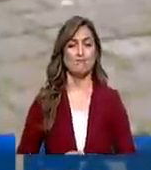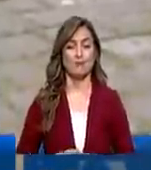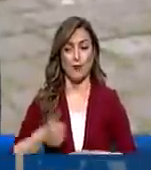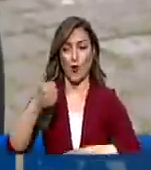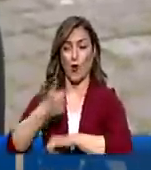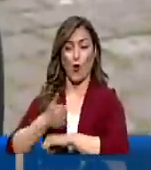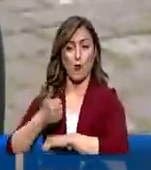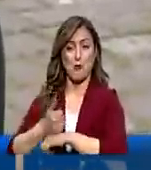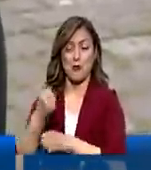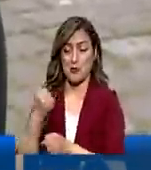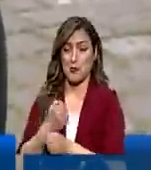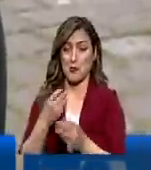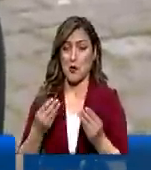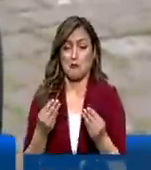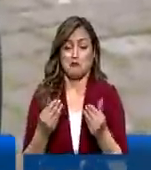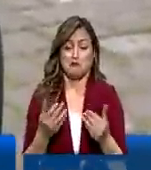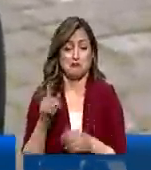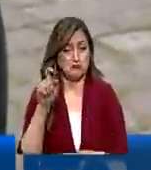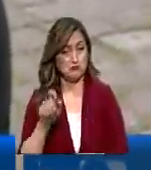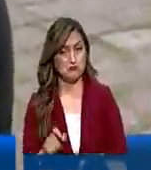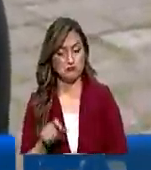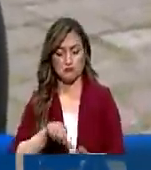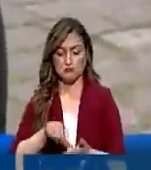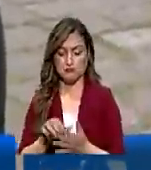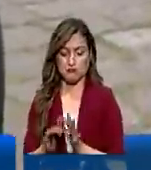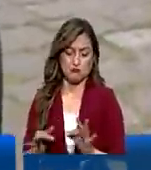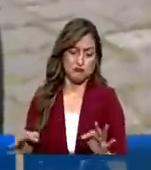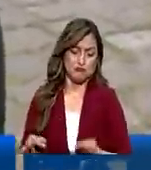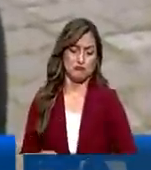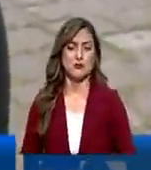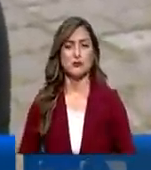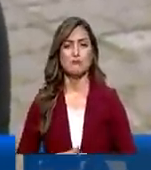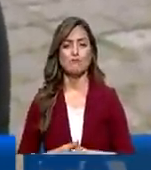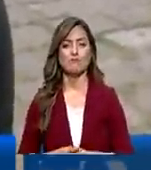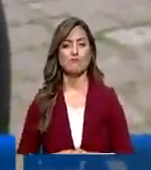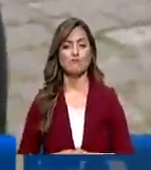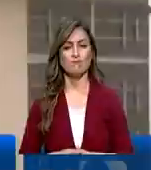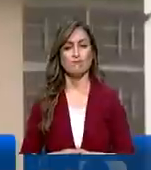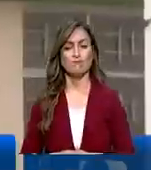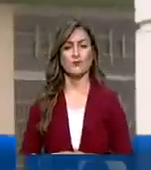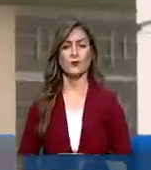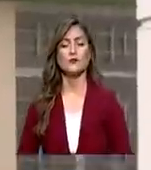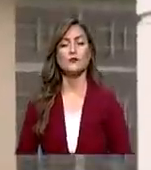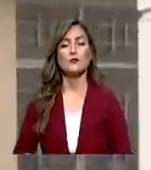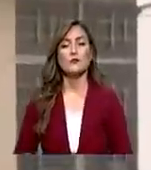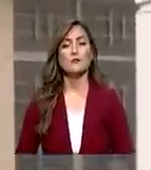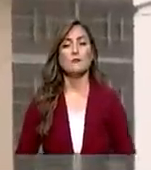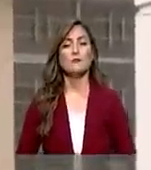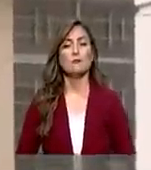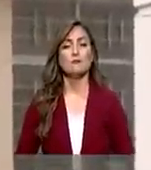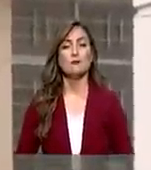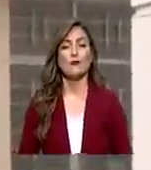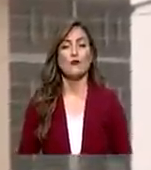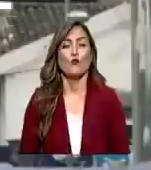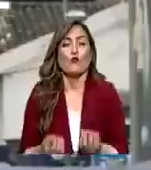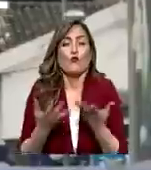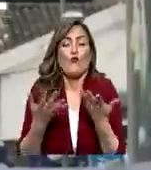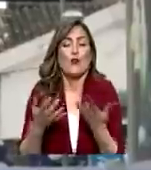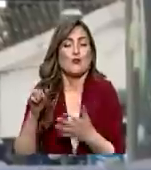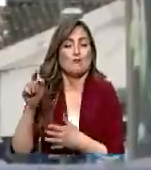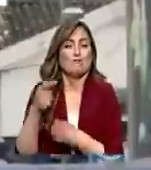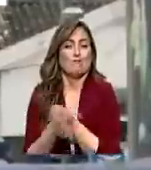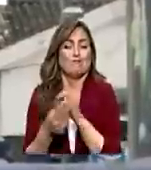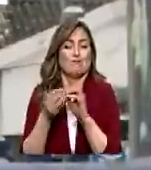de calidad, deberían de tener la ciudad con una calidad de limpieza. Sin embargo, para conocer cuántos partidos han